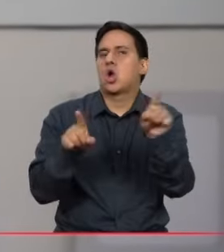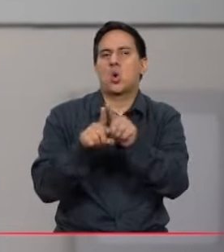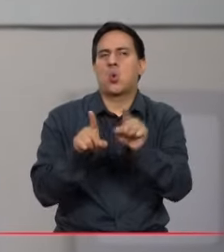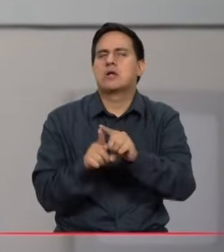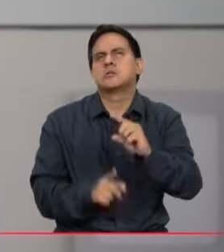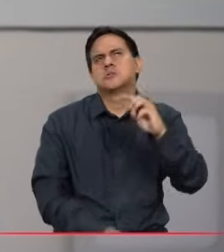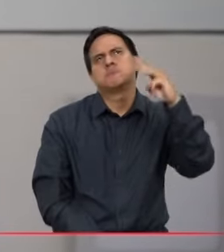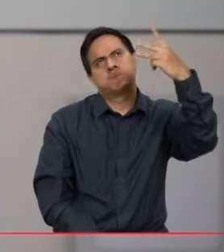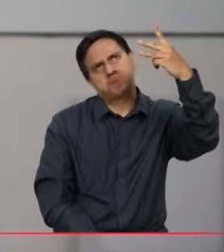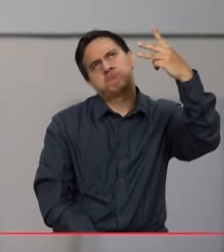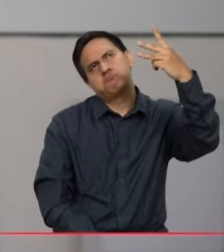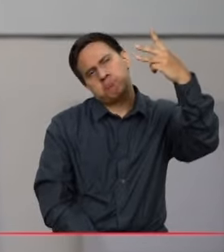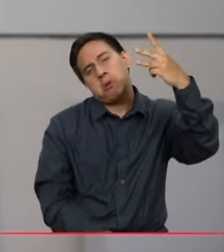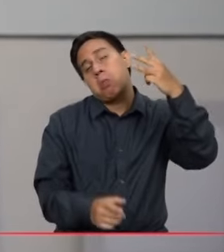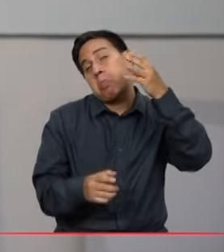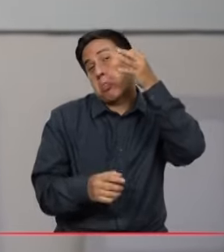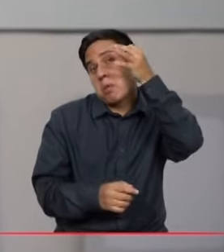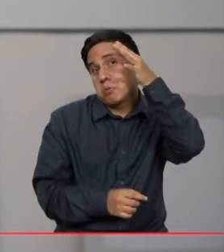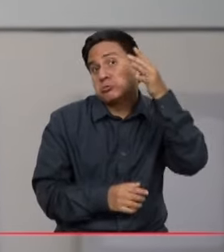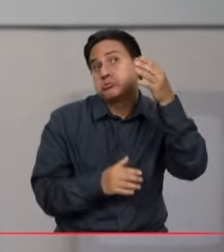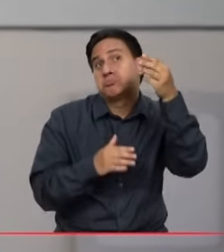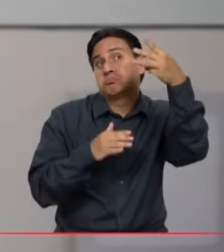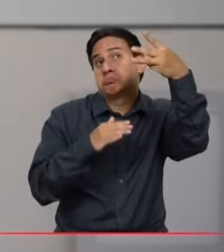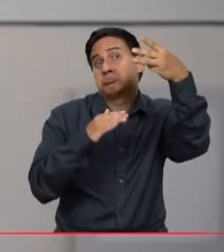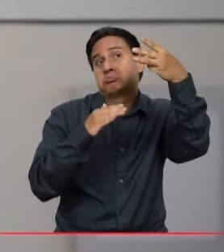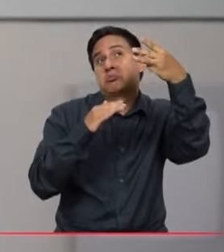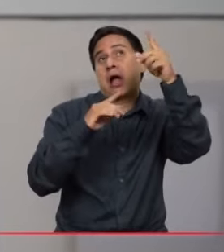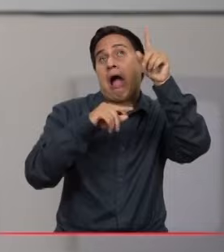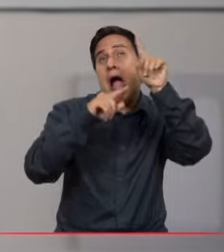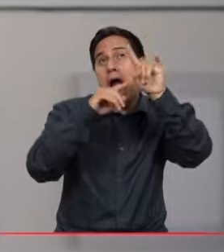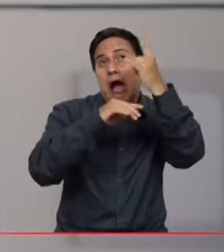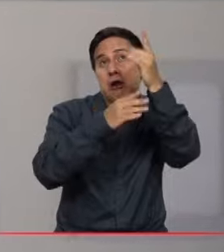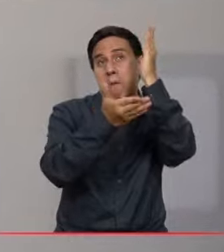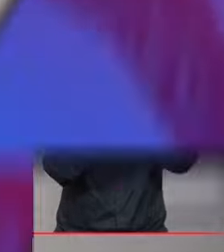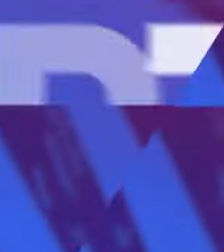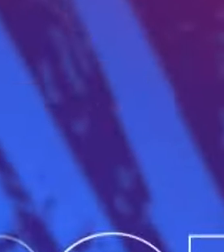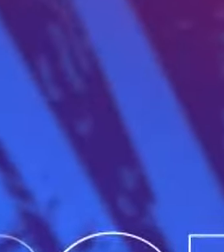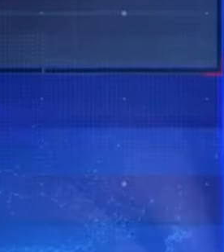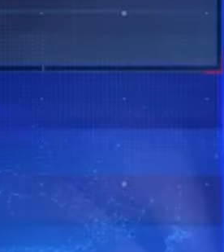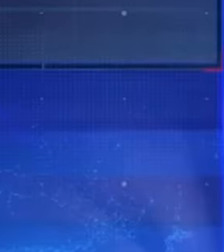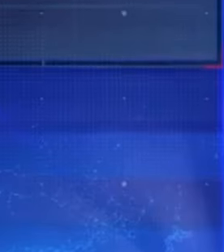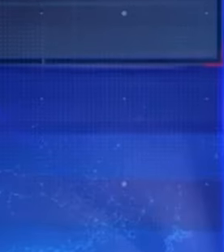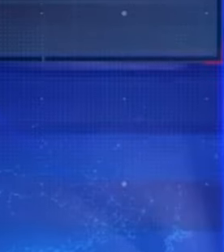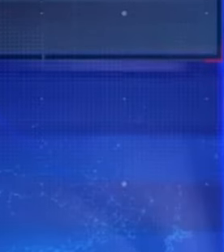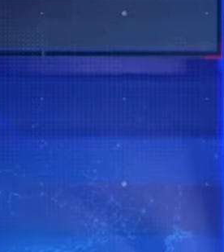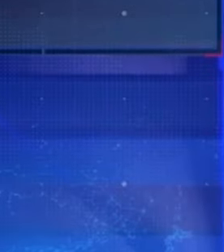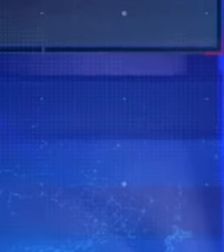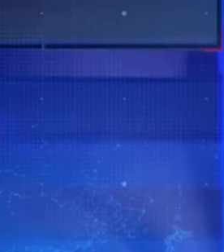mínimo, y de pronto por ahí, no sé, esperar algún resultado a los de arriba en contra que nos acerque más a ellos.